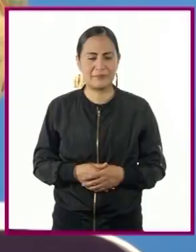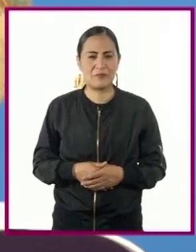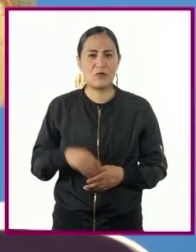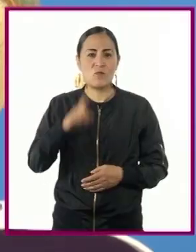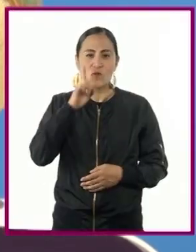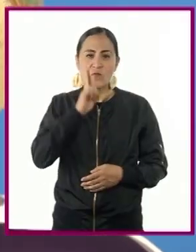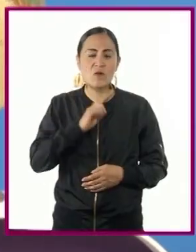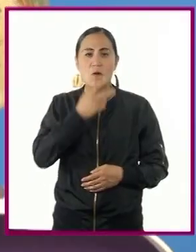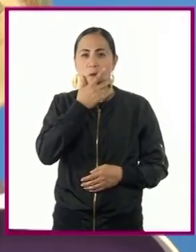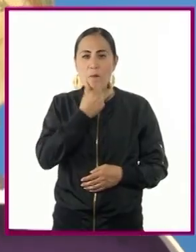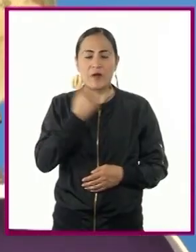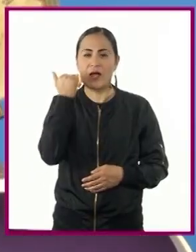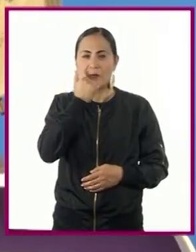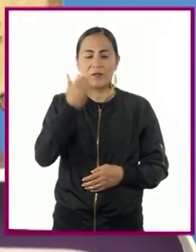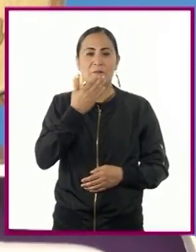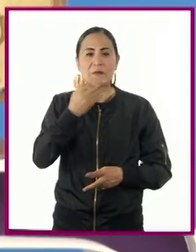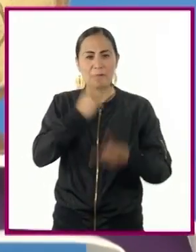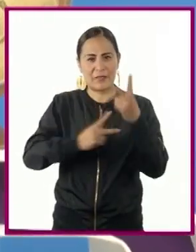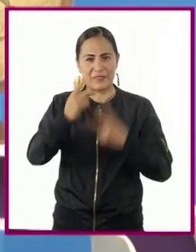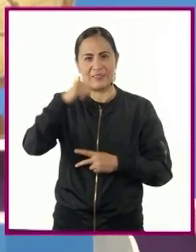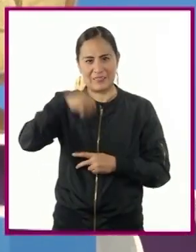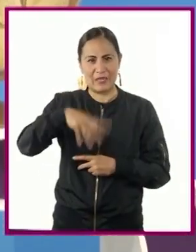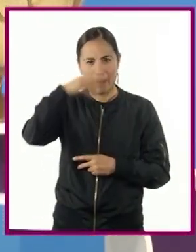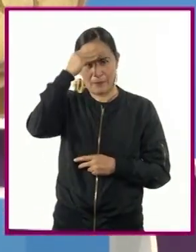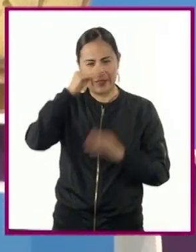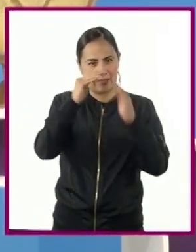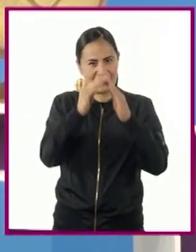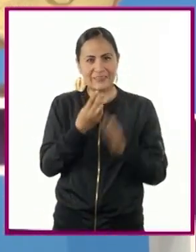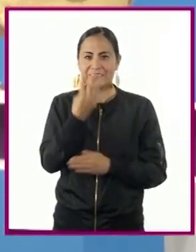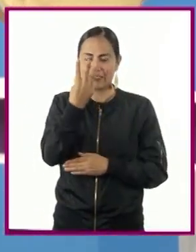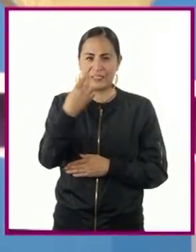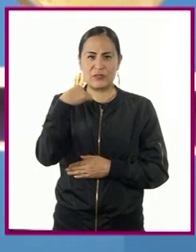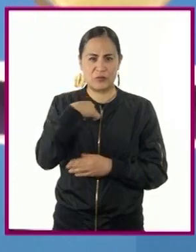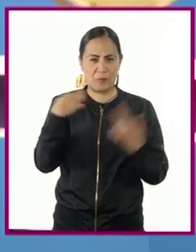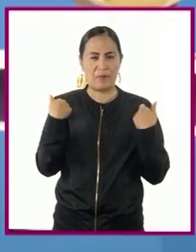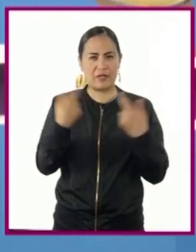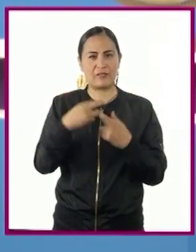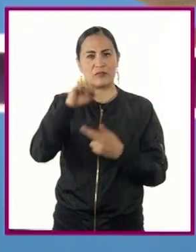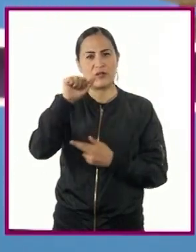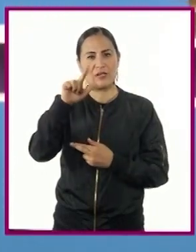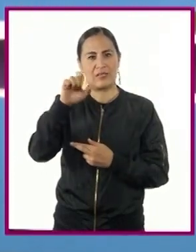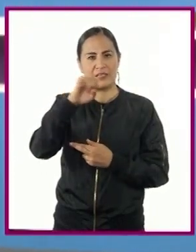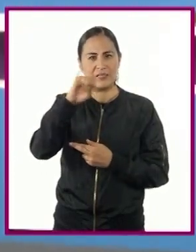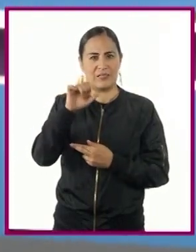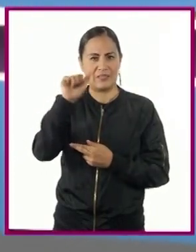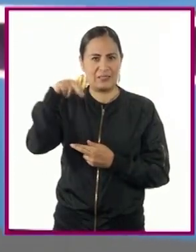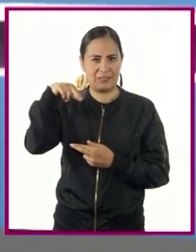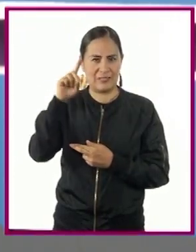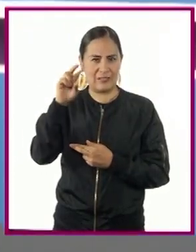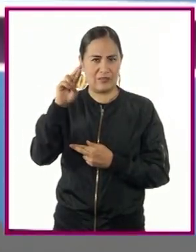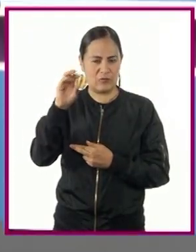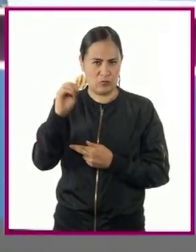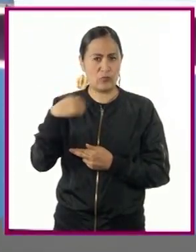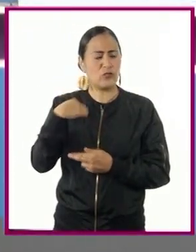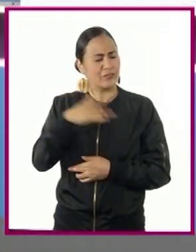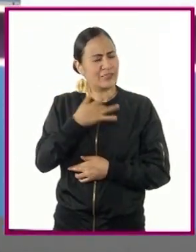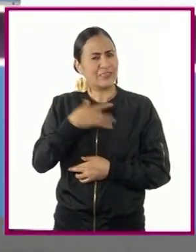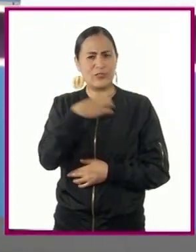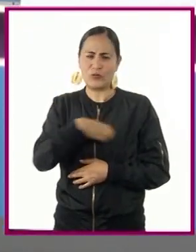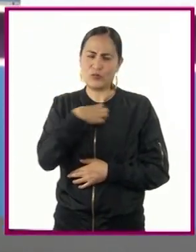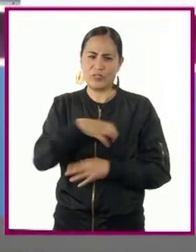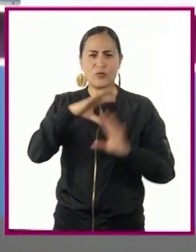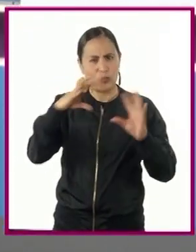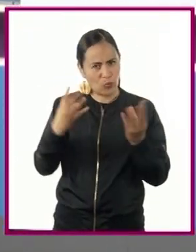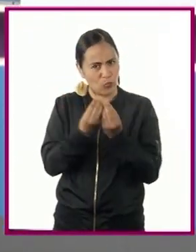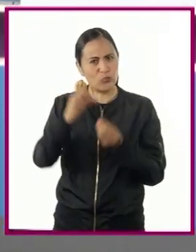Bienvenidas y bienvenidos a una sesión más de Aprende en Casa 3. Soy el profesor Alejandro Sevilla y me siento muy contento de compartir esta